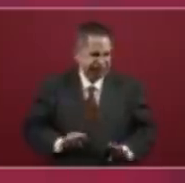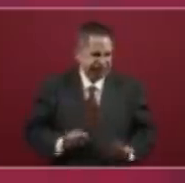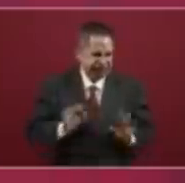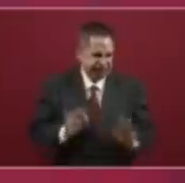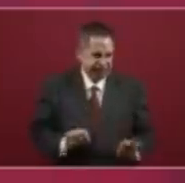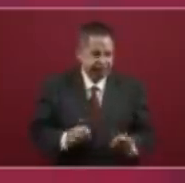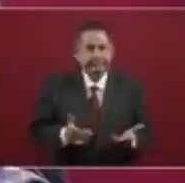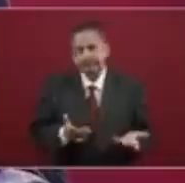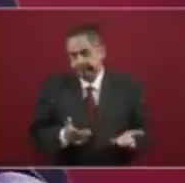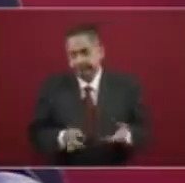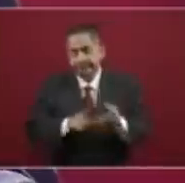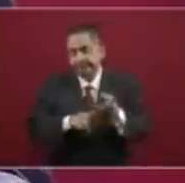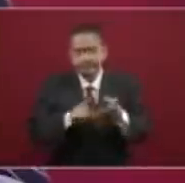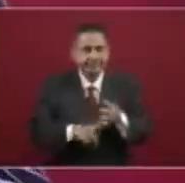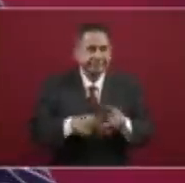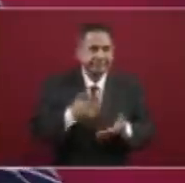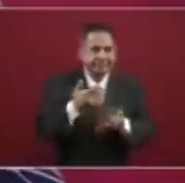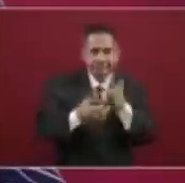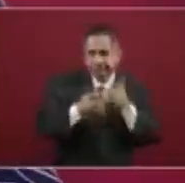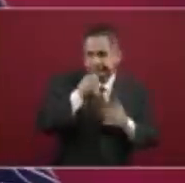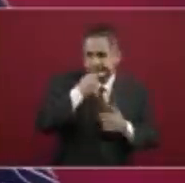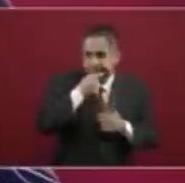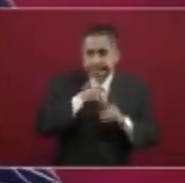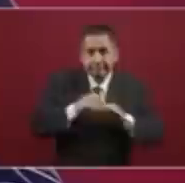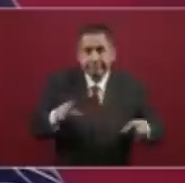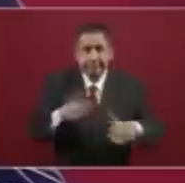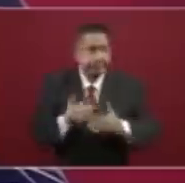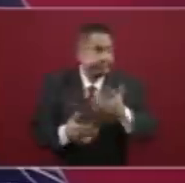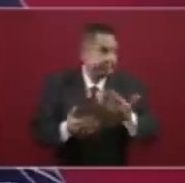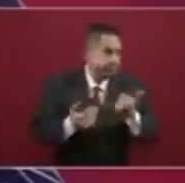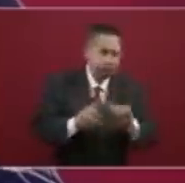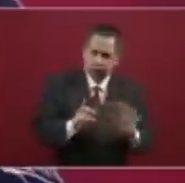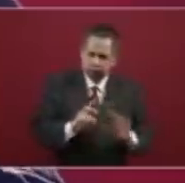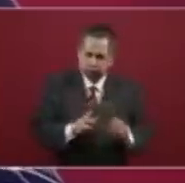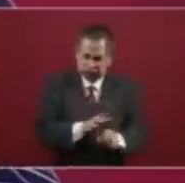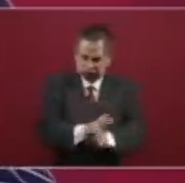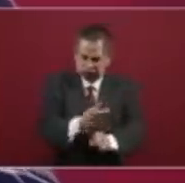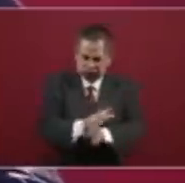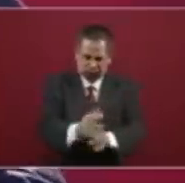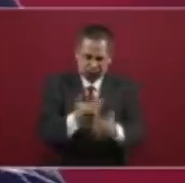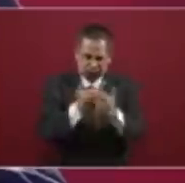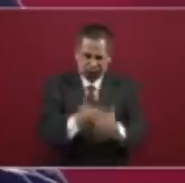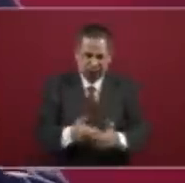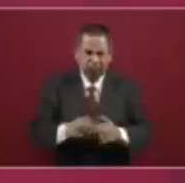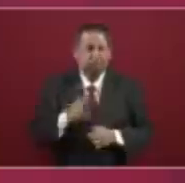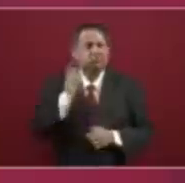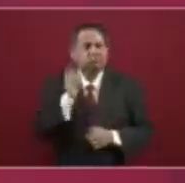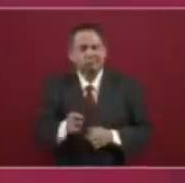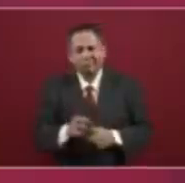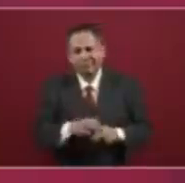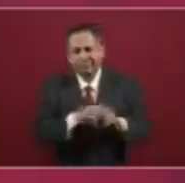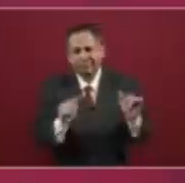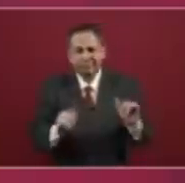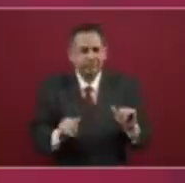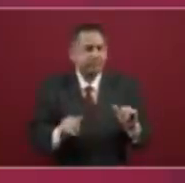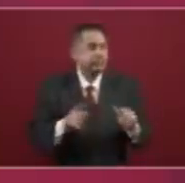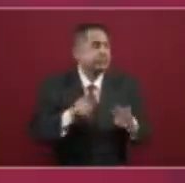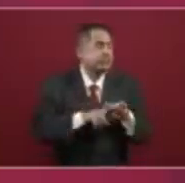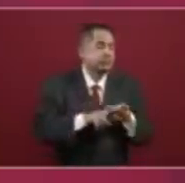los medicamentos y que no se vuelva a usar ni siquiera la palabra cuadro